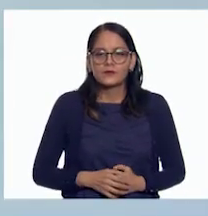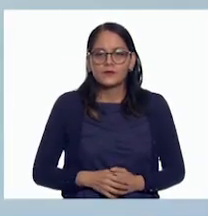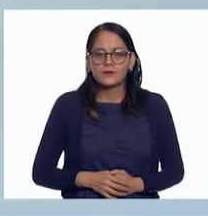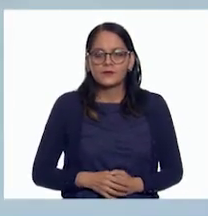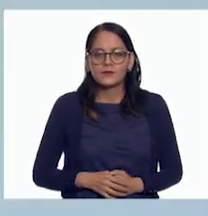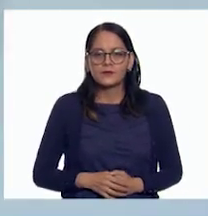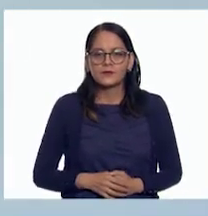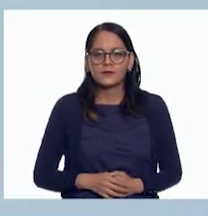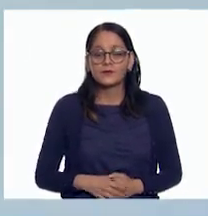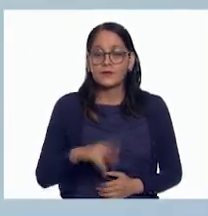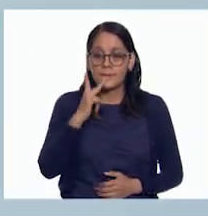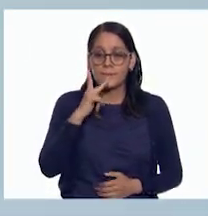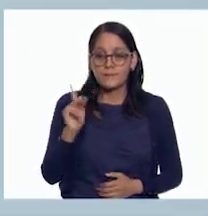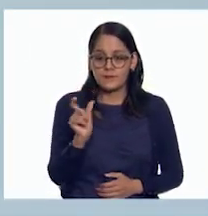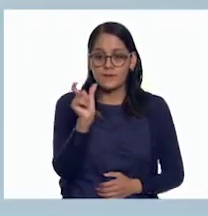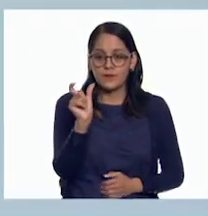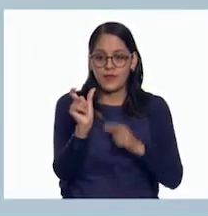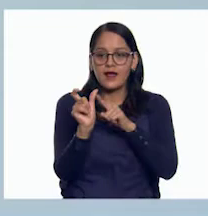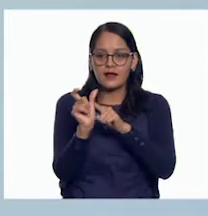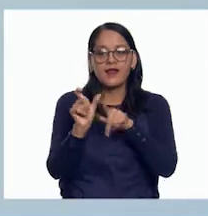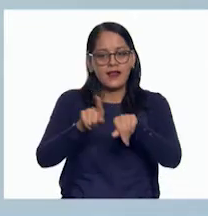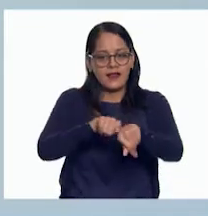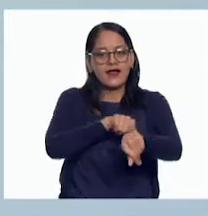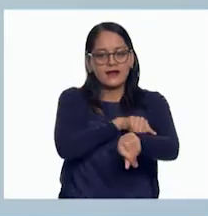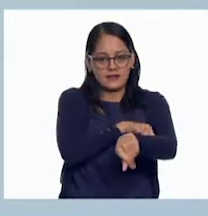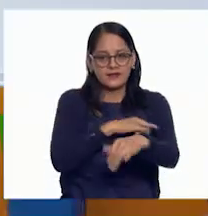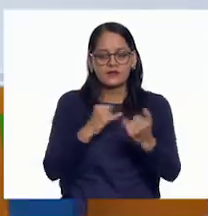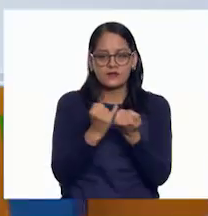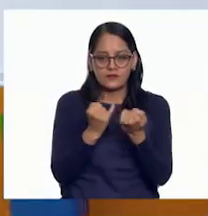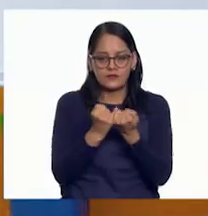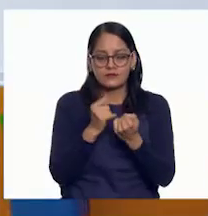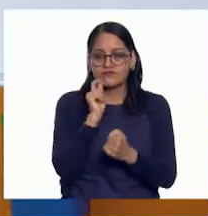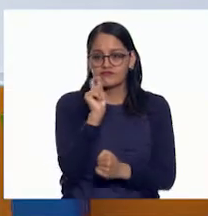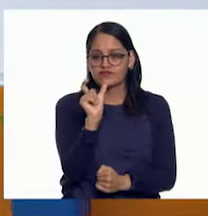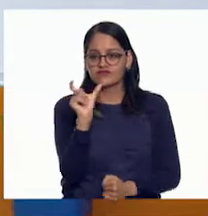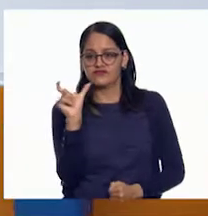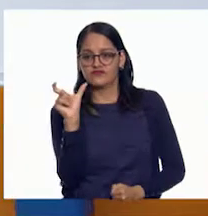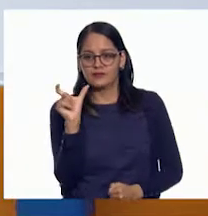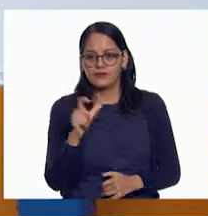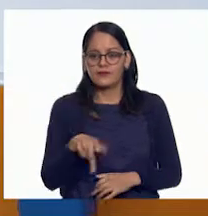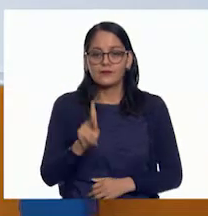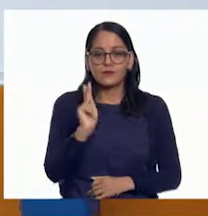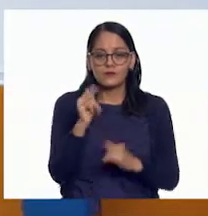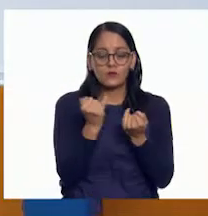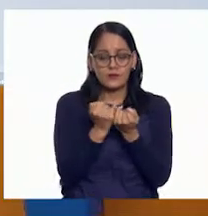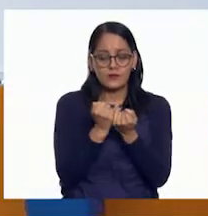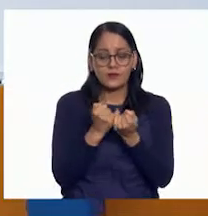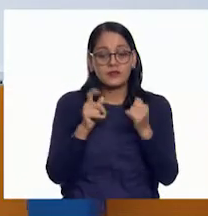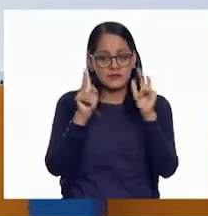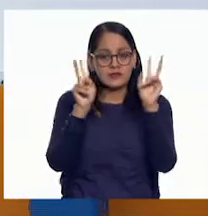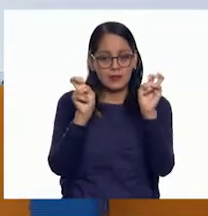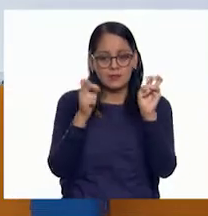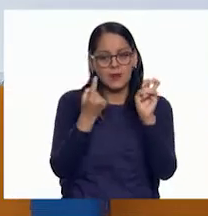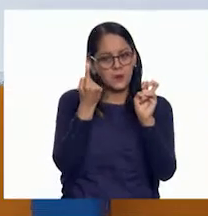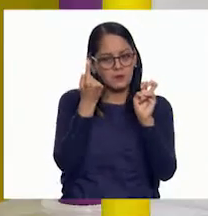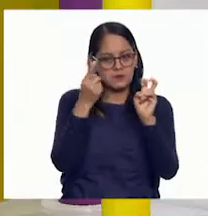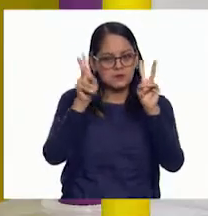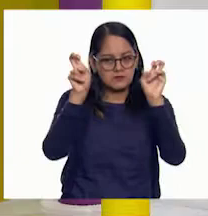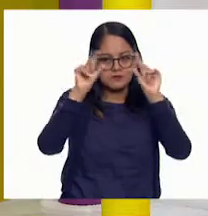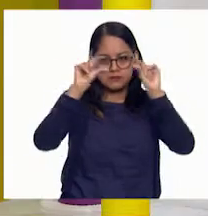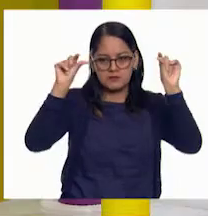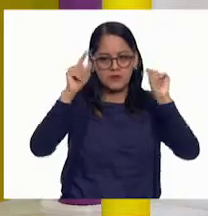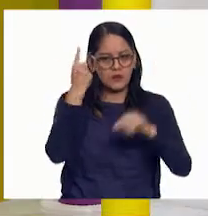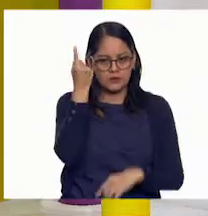Cuentacuentos. Es una palabra larga, nuestro título, y es una sola palabra. Una sola palabra, solo Así